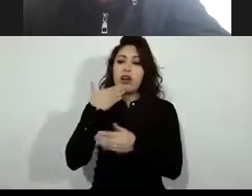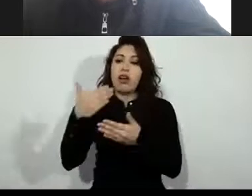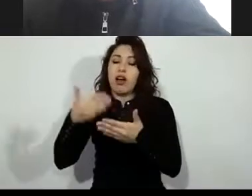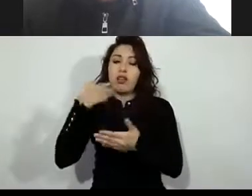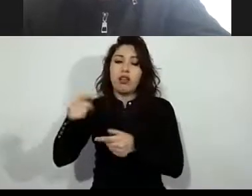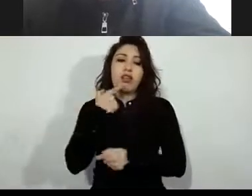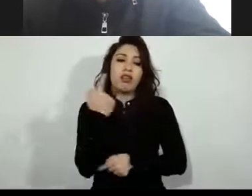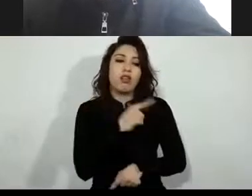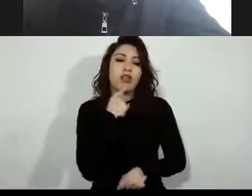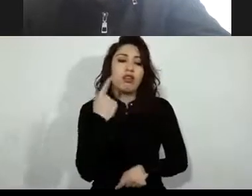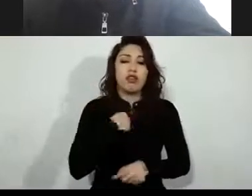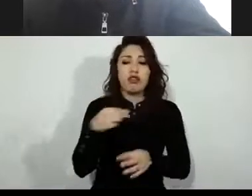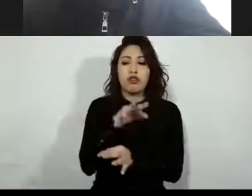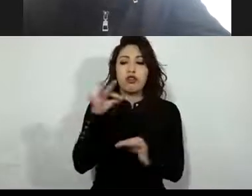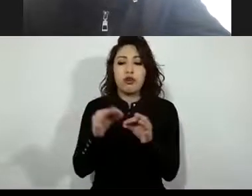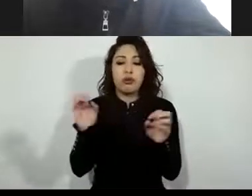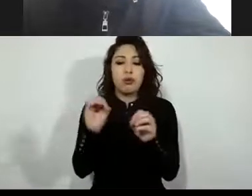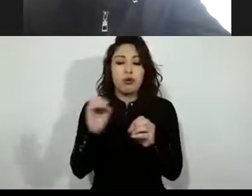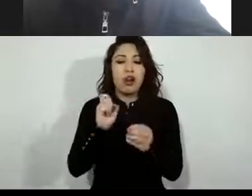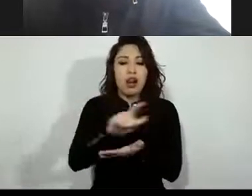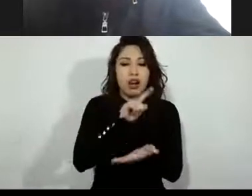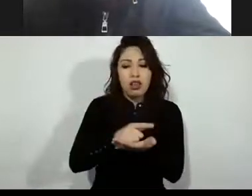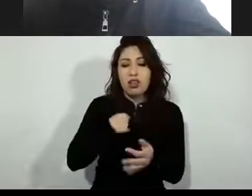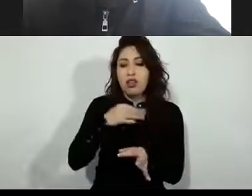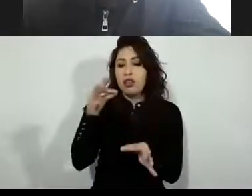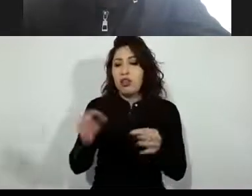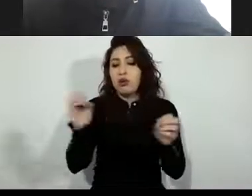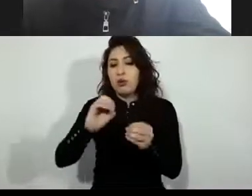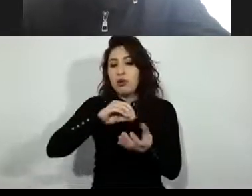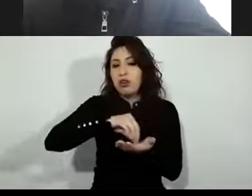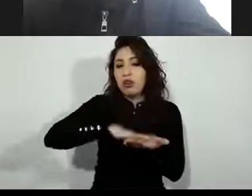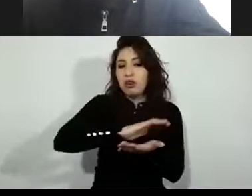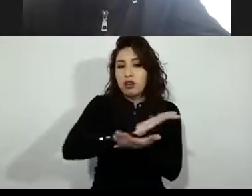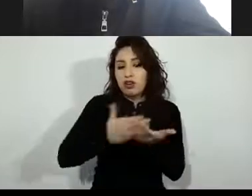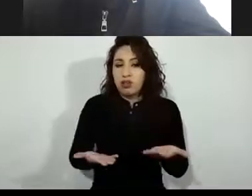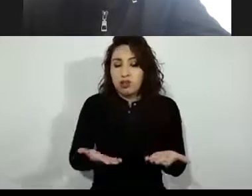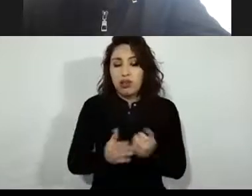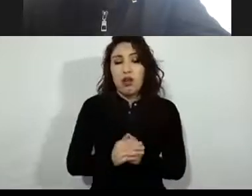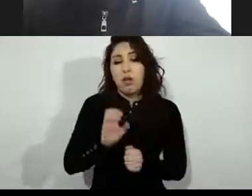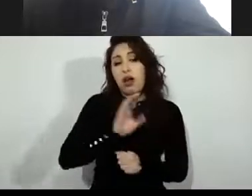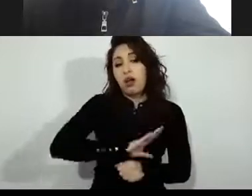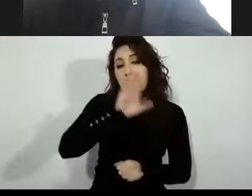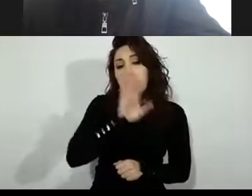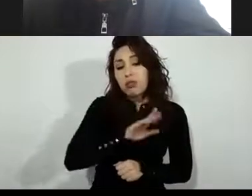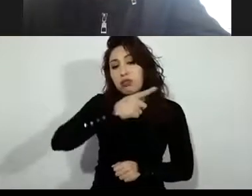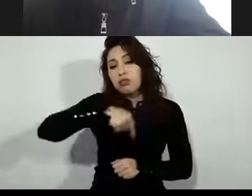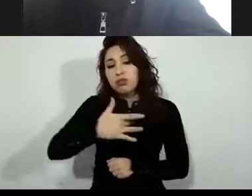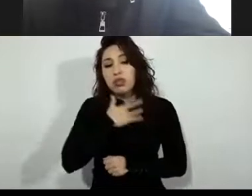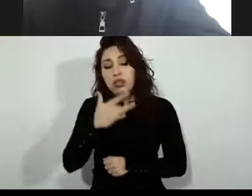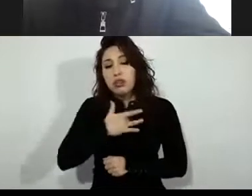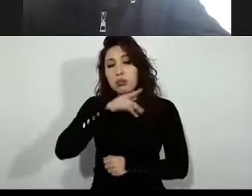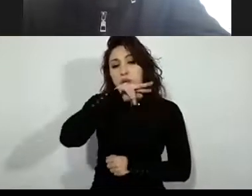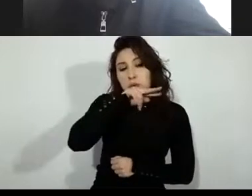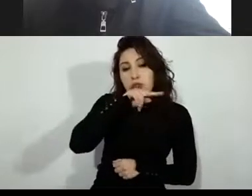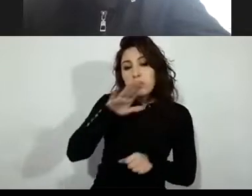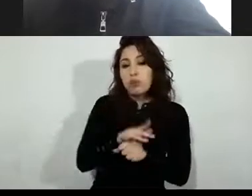en garantizar el cumplimiento de la ley o intereses en contra del gobierno o de las personas que